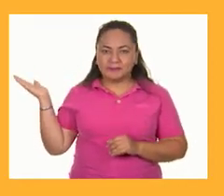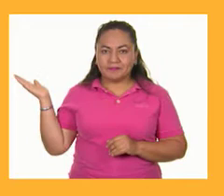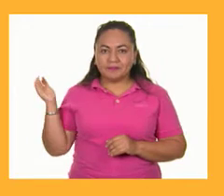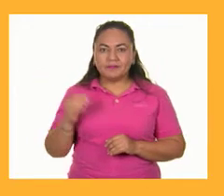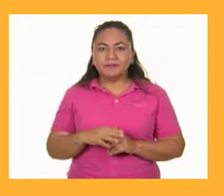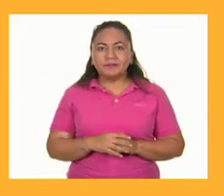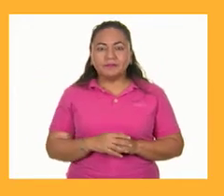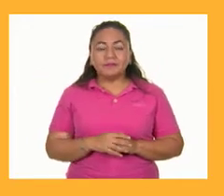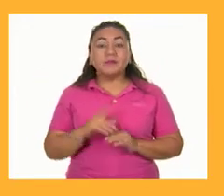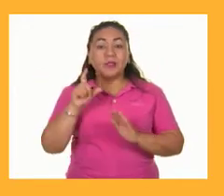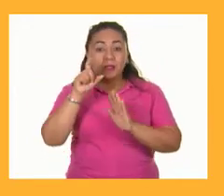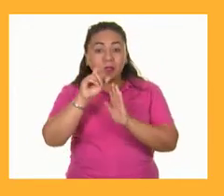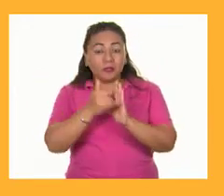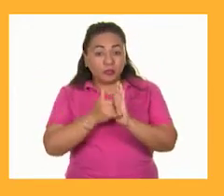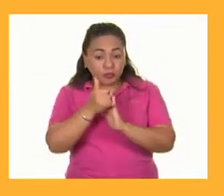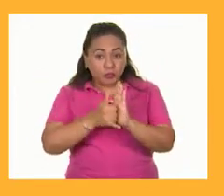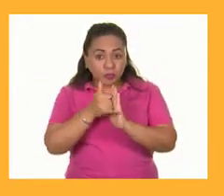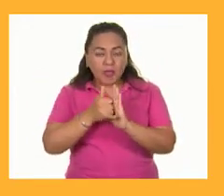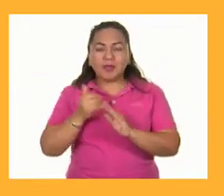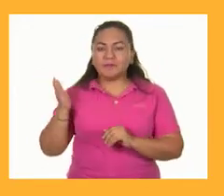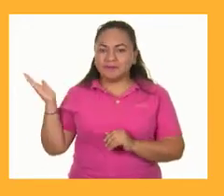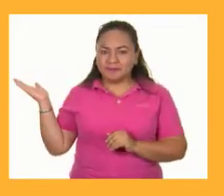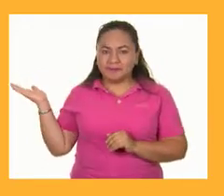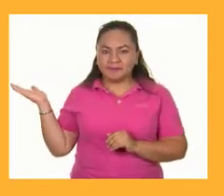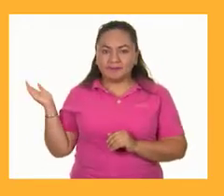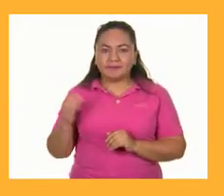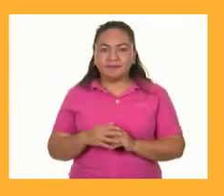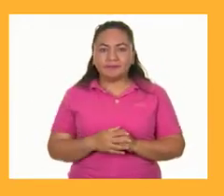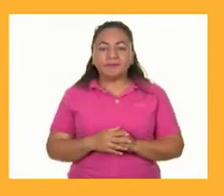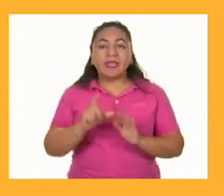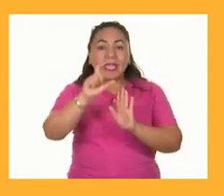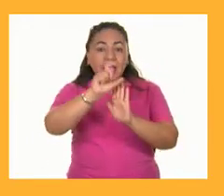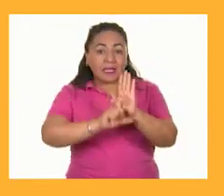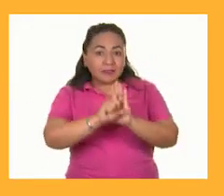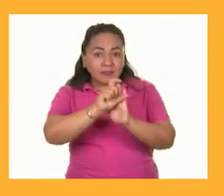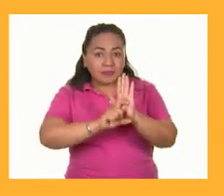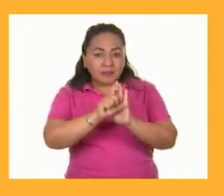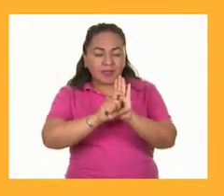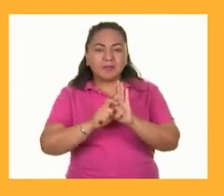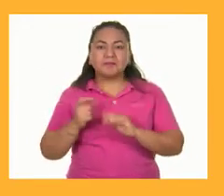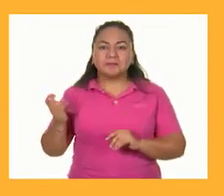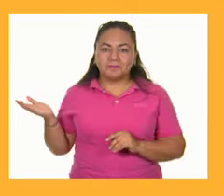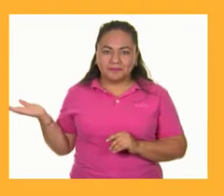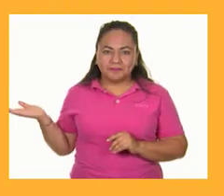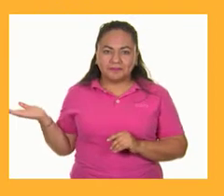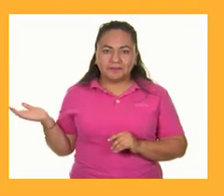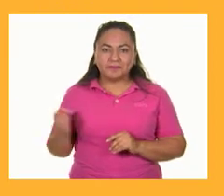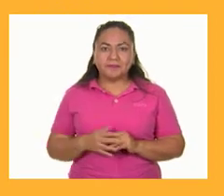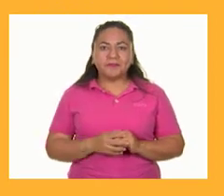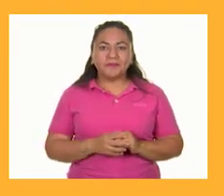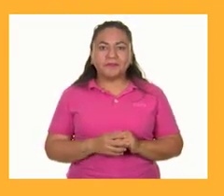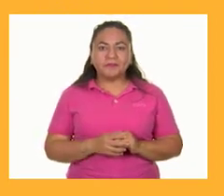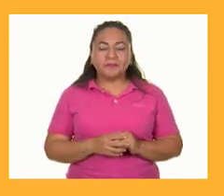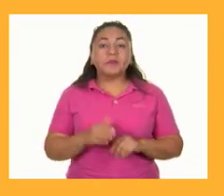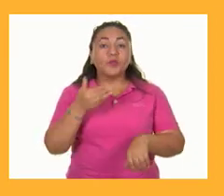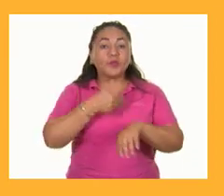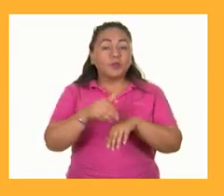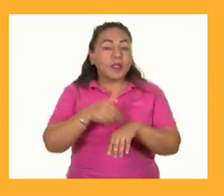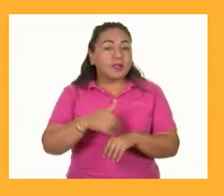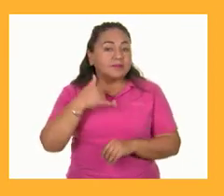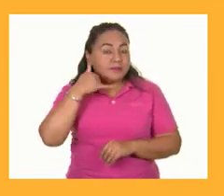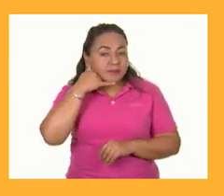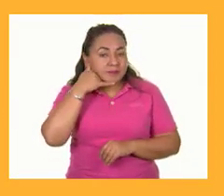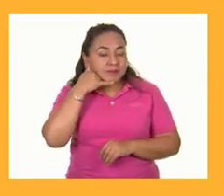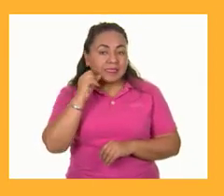@sep-mx. YouTube canal sep. Instagram @sepmx. Teléfonos